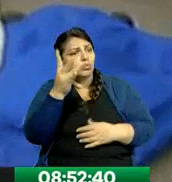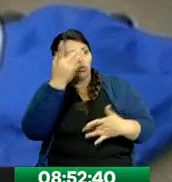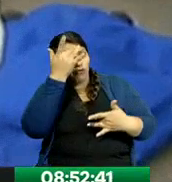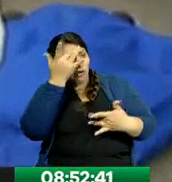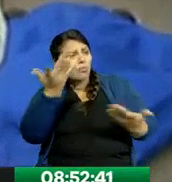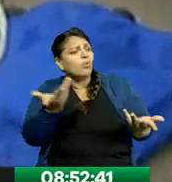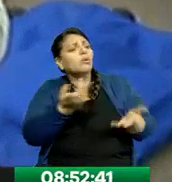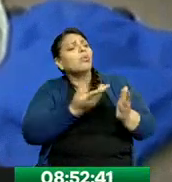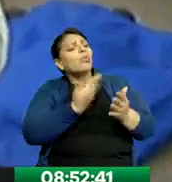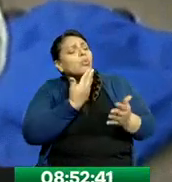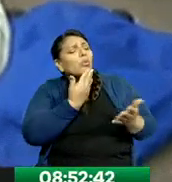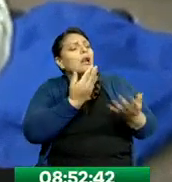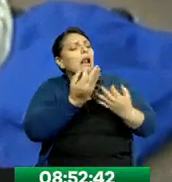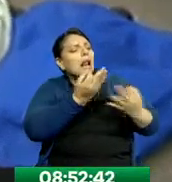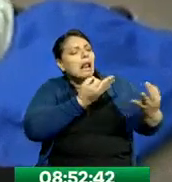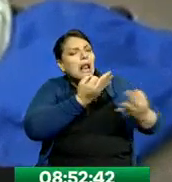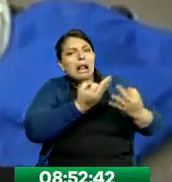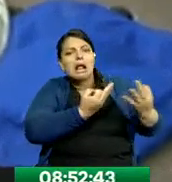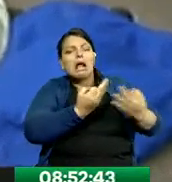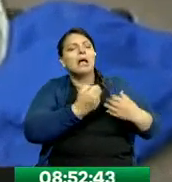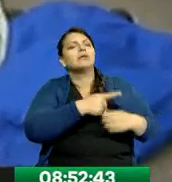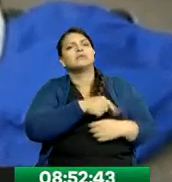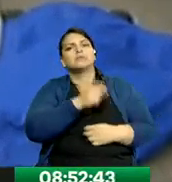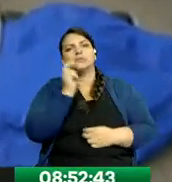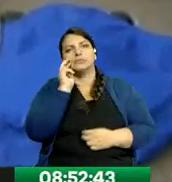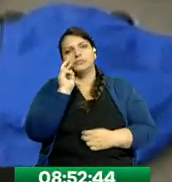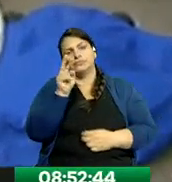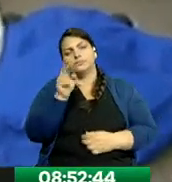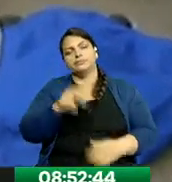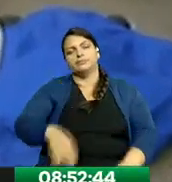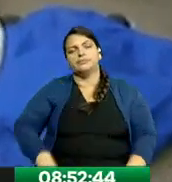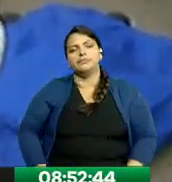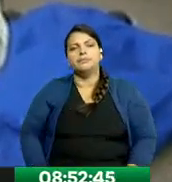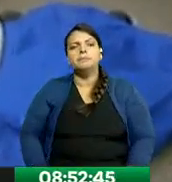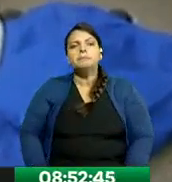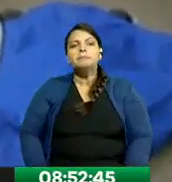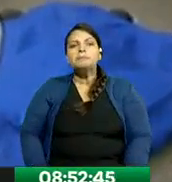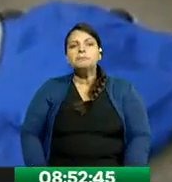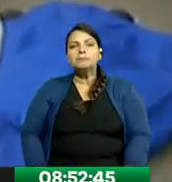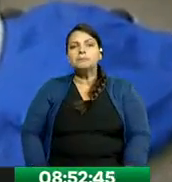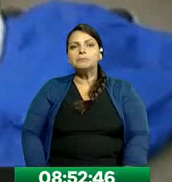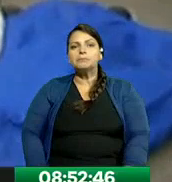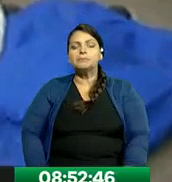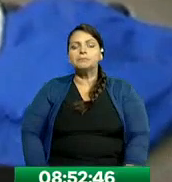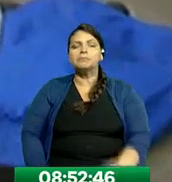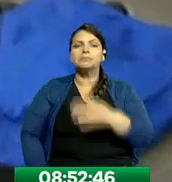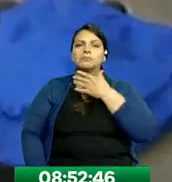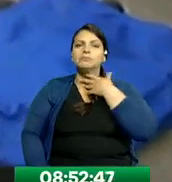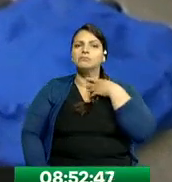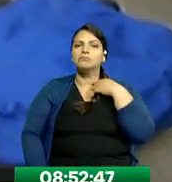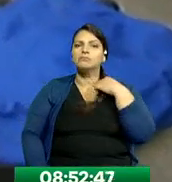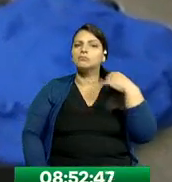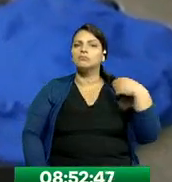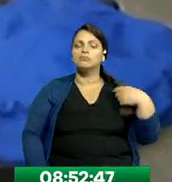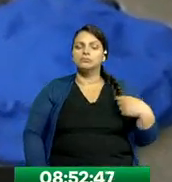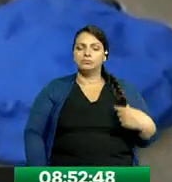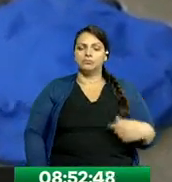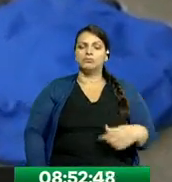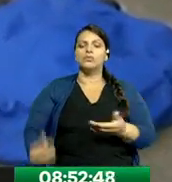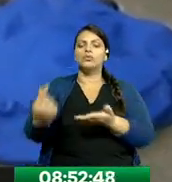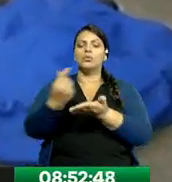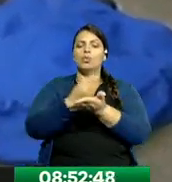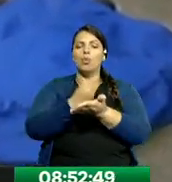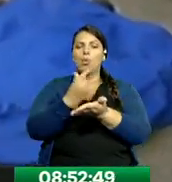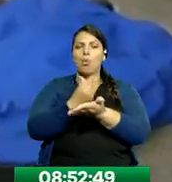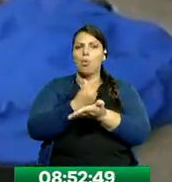de criminalística y allí seguir la diligencia respectiva. Es entonces la novedad, la situación acá en el